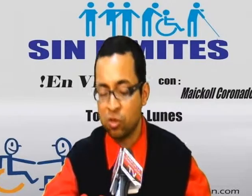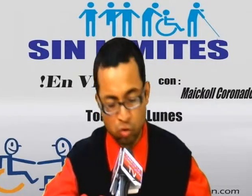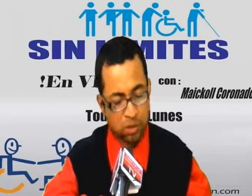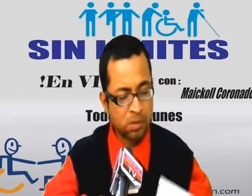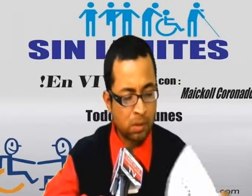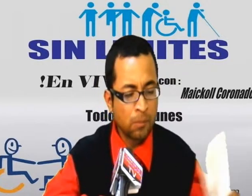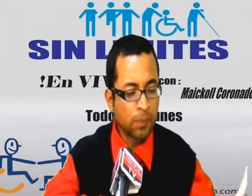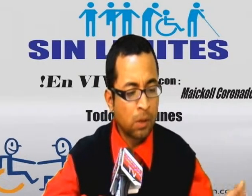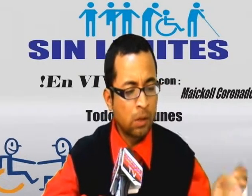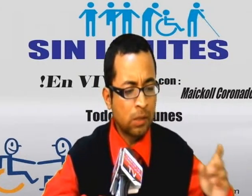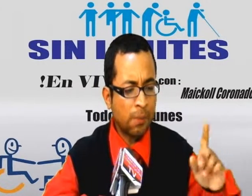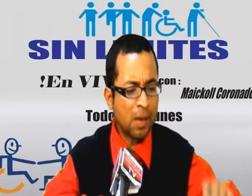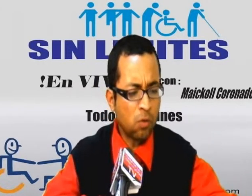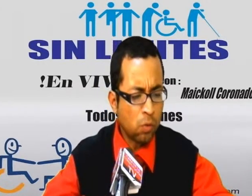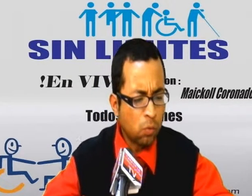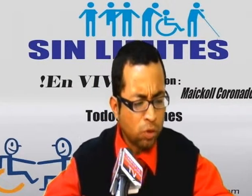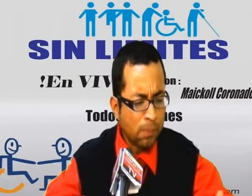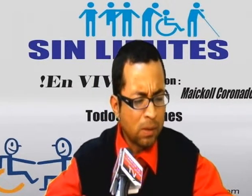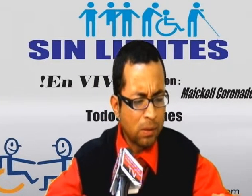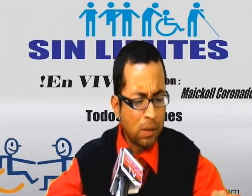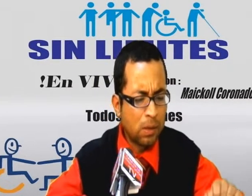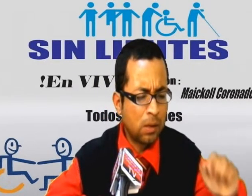de naciones, también